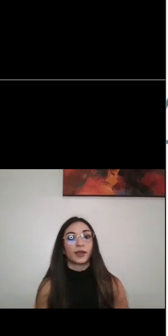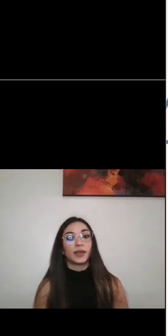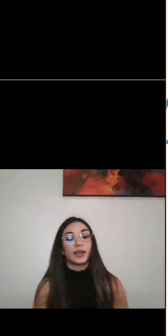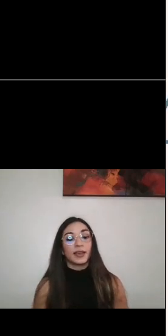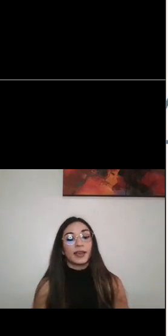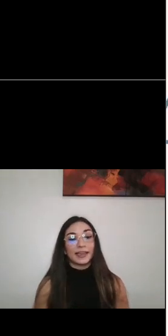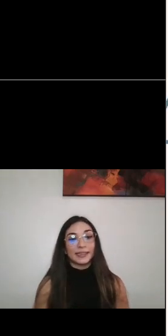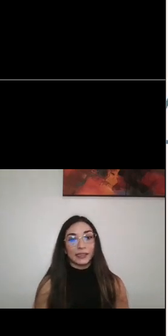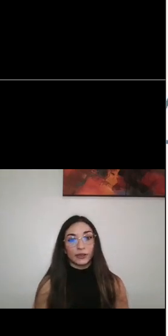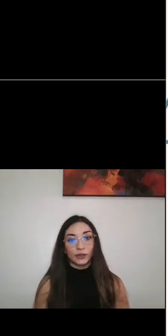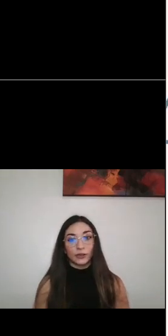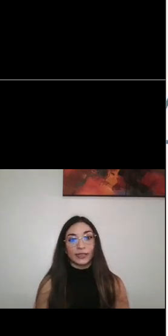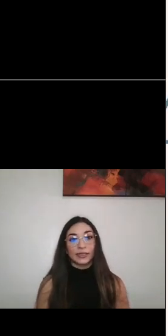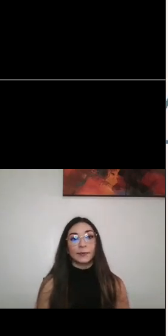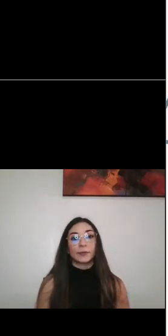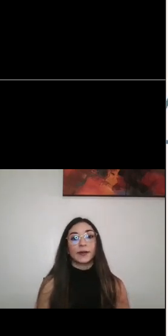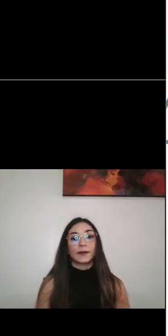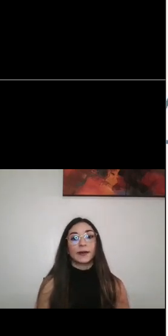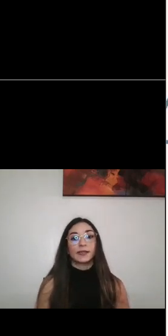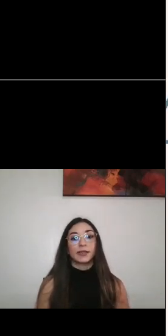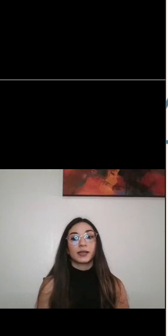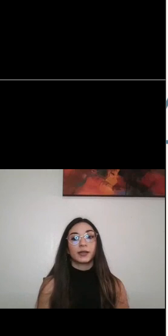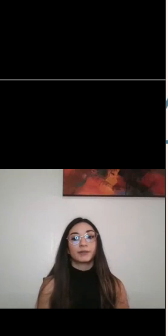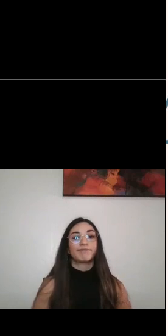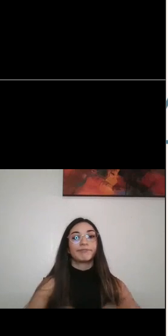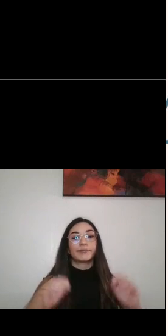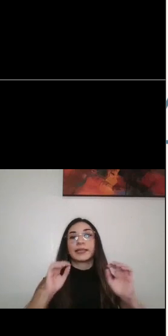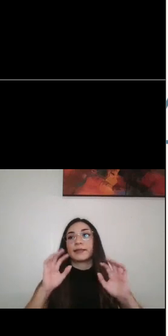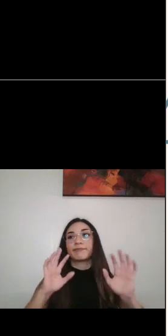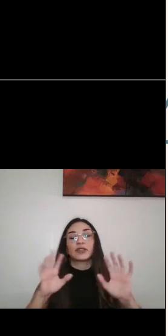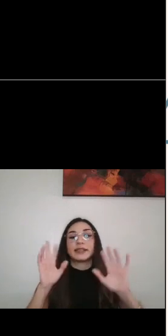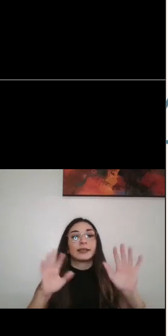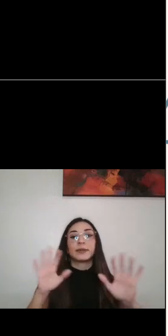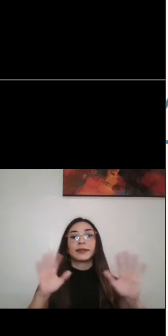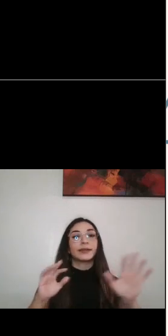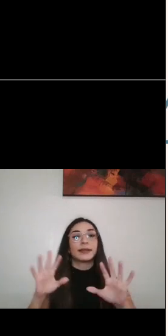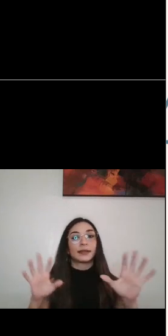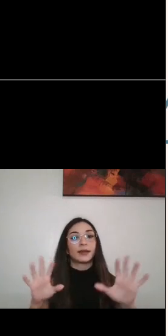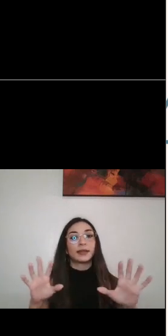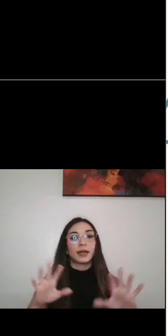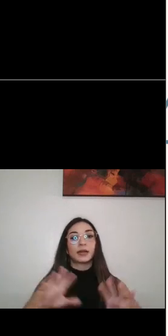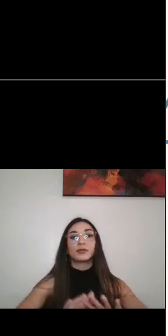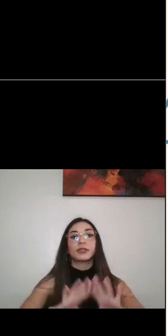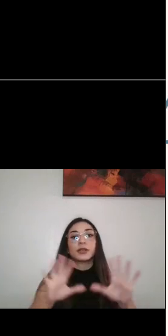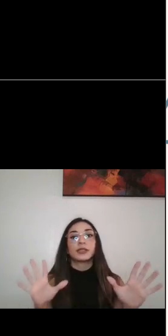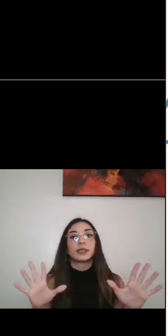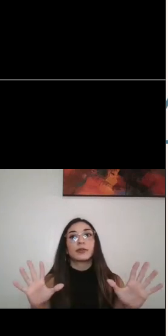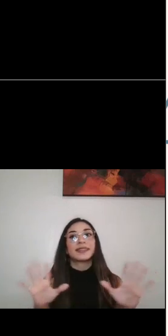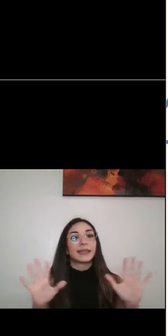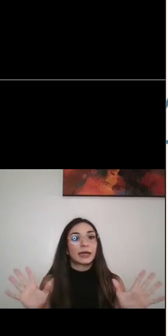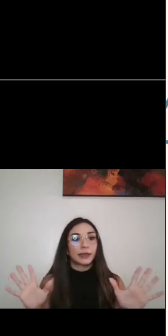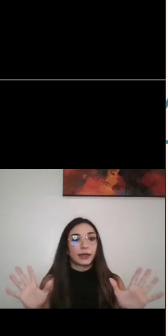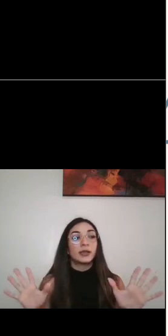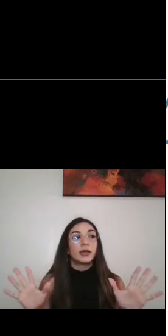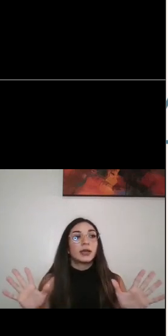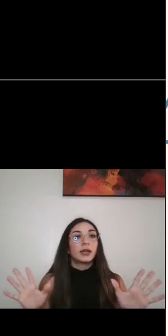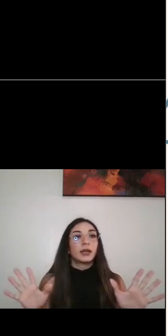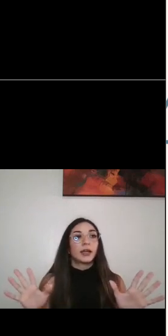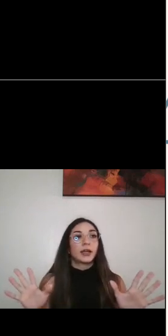Ok, en este otro quise ponerles, o sea, indistintamente de la edad, algunos signos y síntomas de